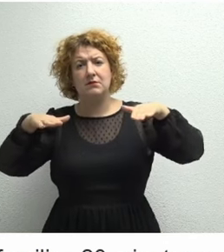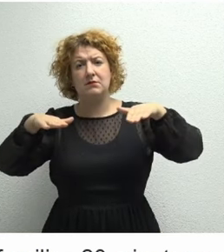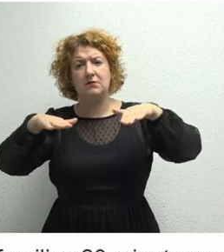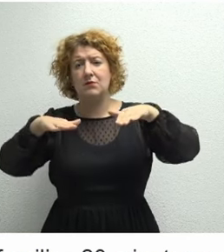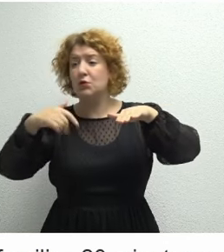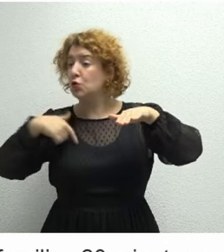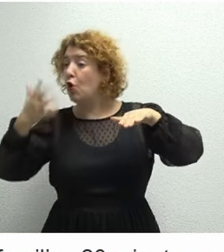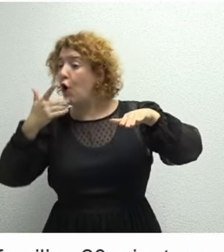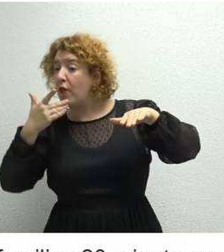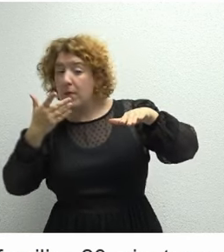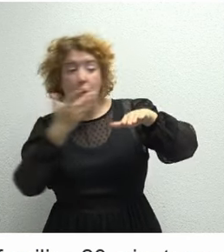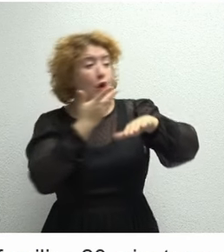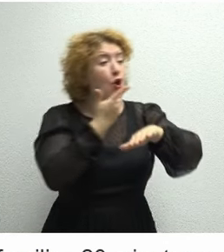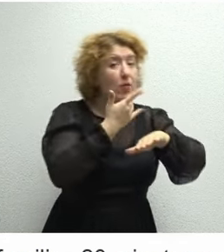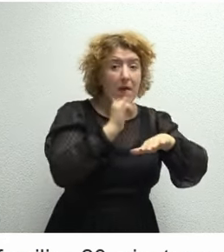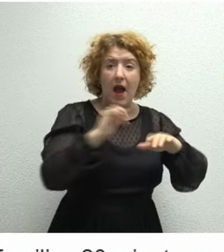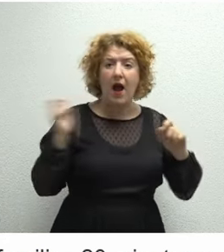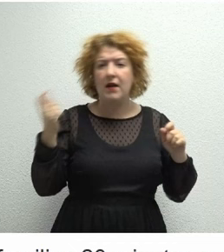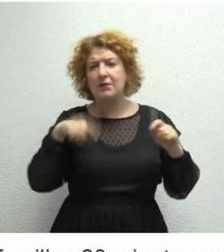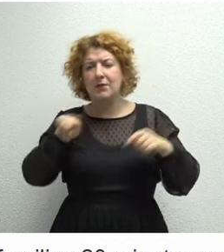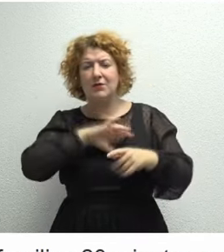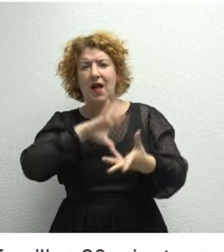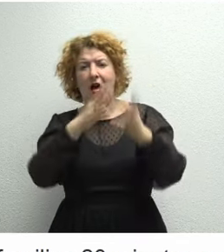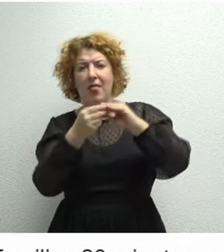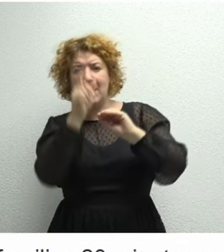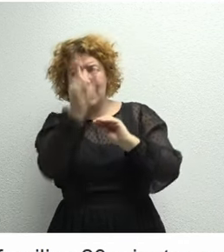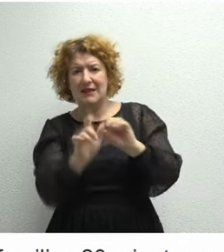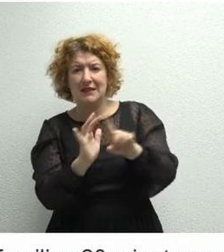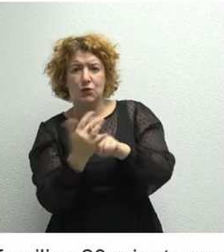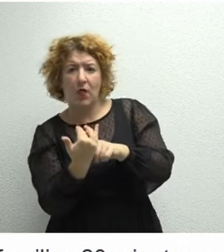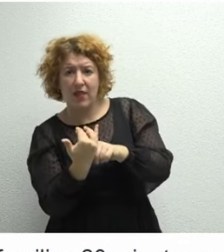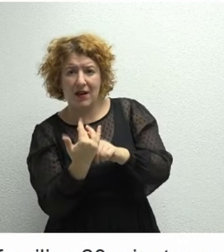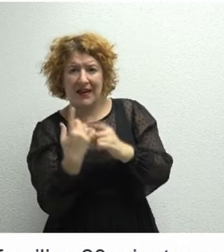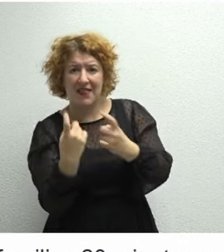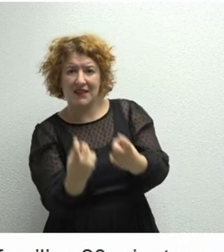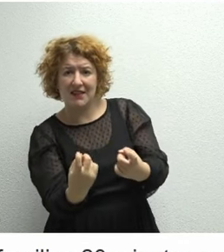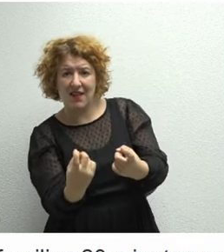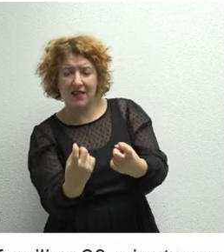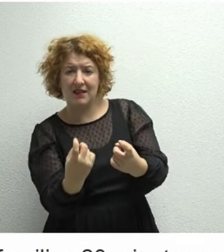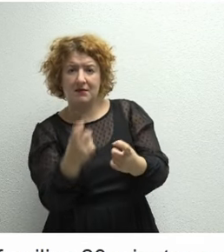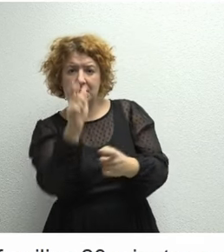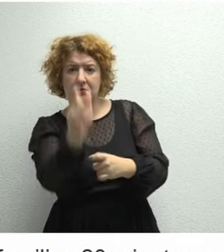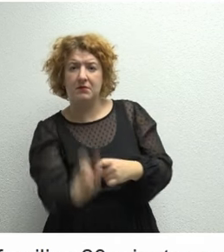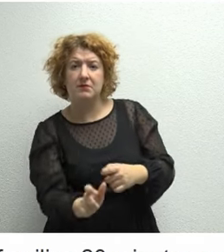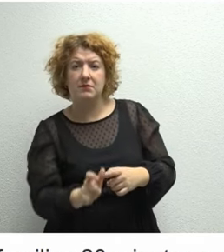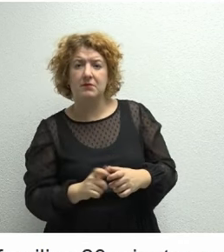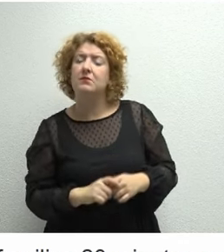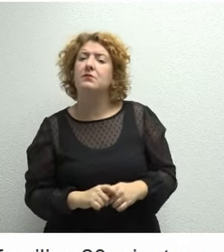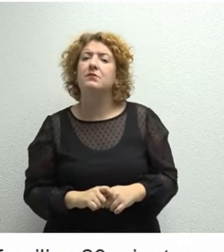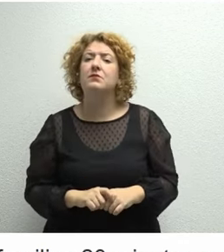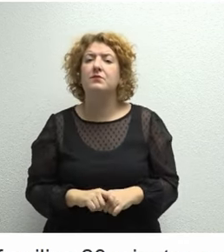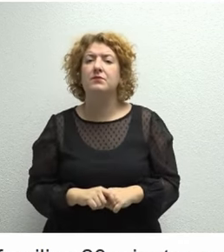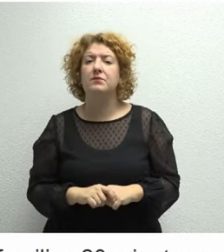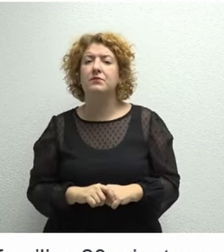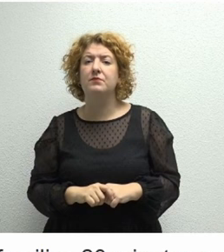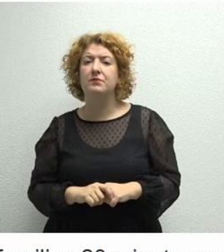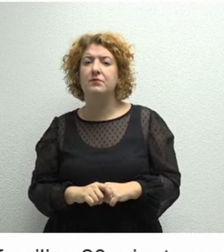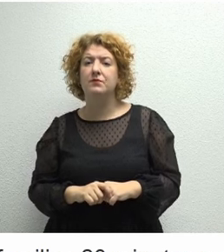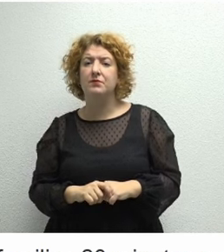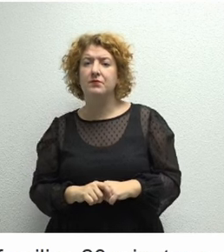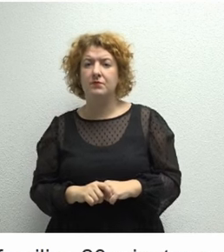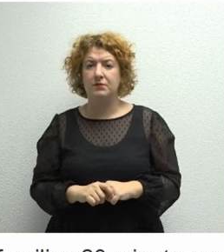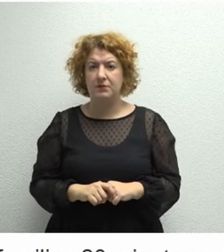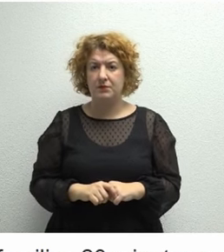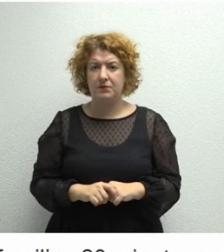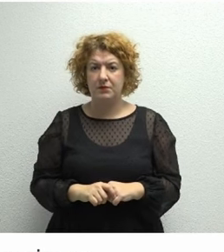conocimiento y lo vamos a ajustar a la situación y a las necesidades de la persona y luego Bueno pues fomenta